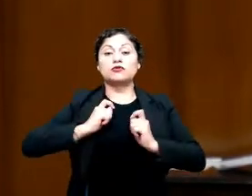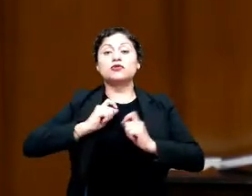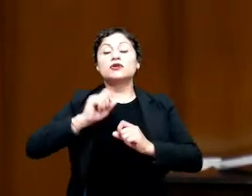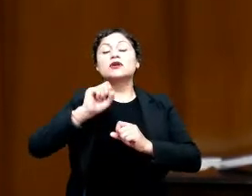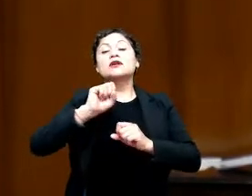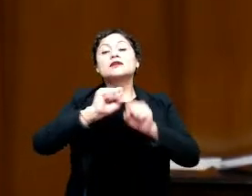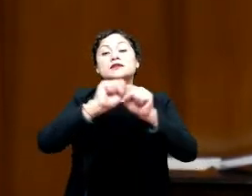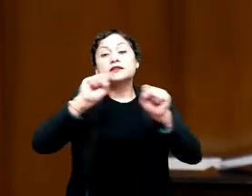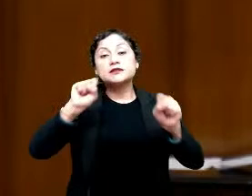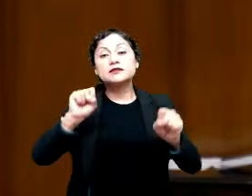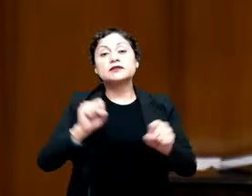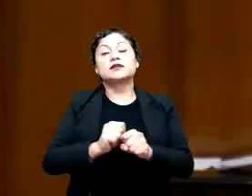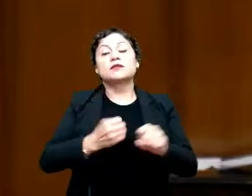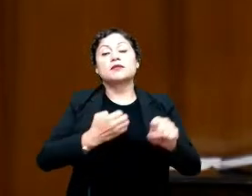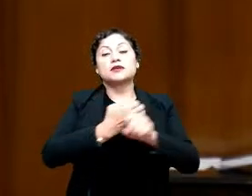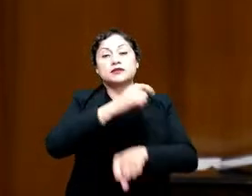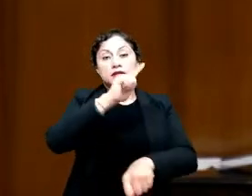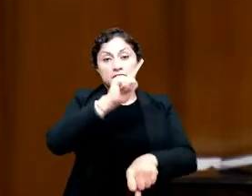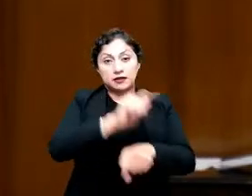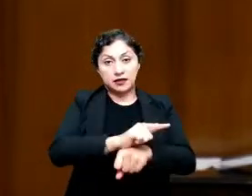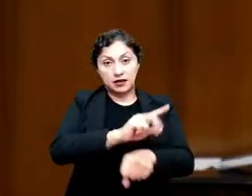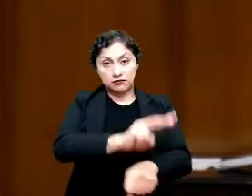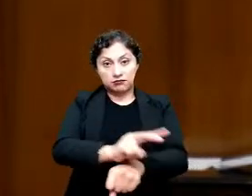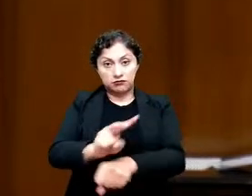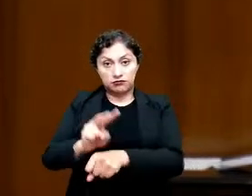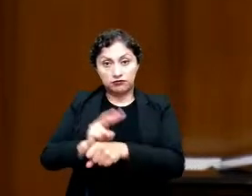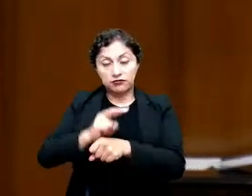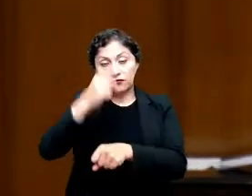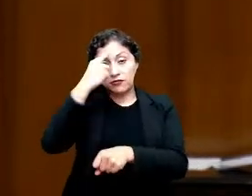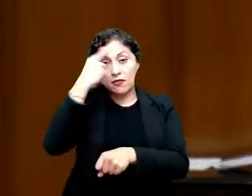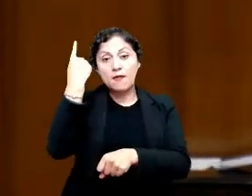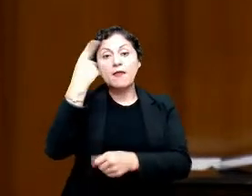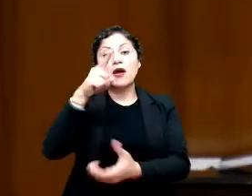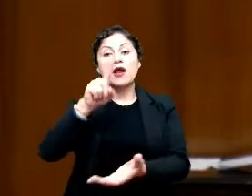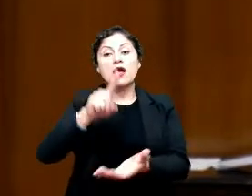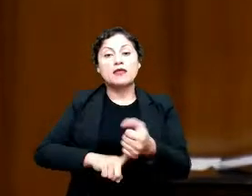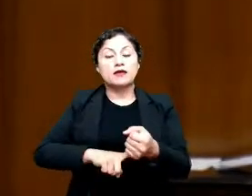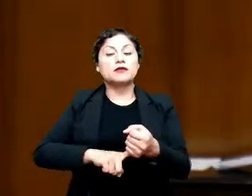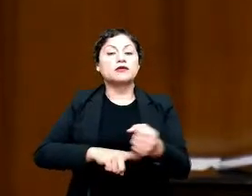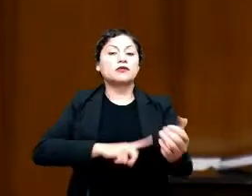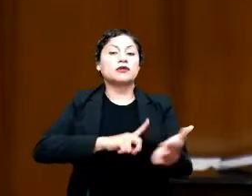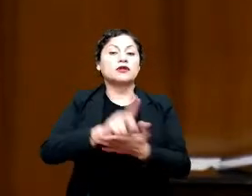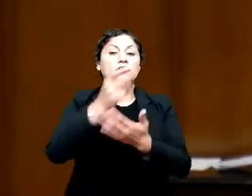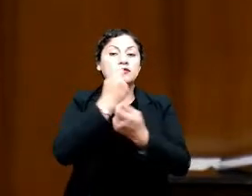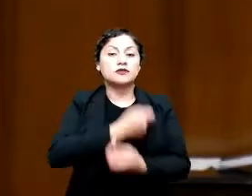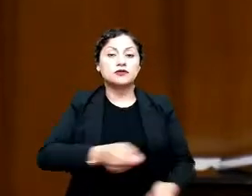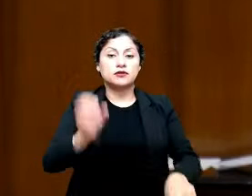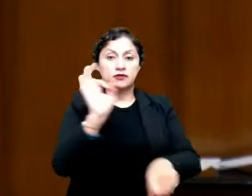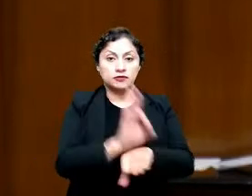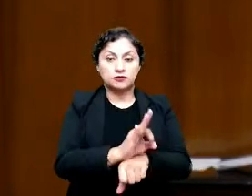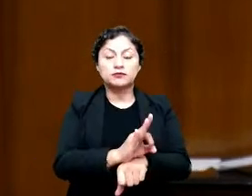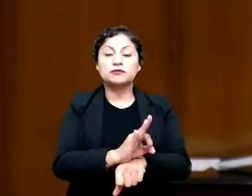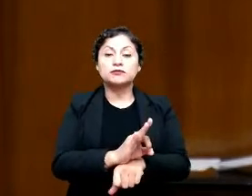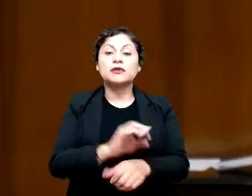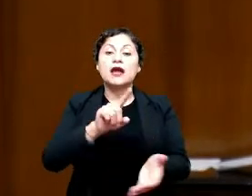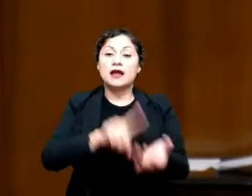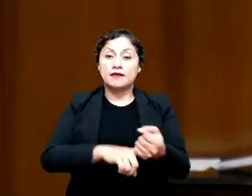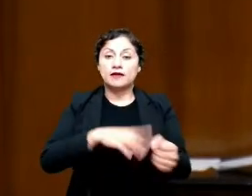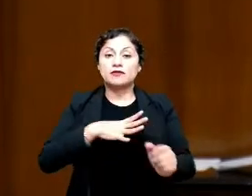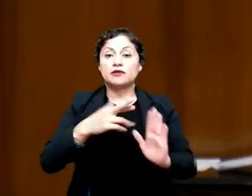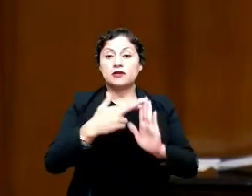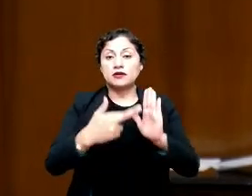Información para observar el estado que guarda la entidad en garantía de derecho a las niñas. Operan los protocolos